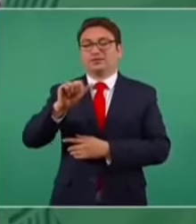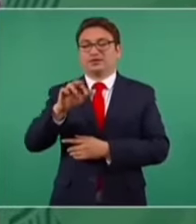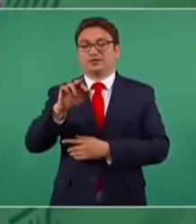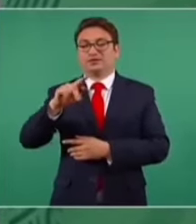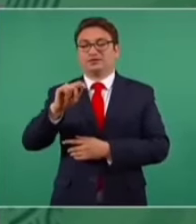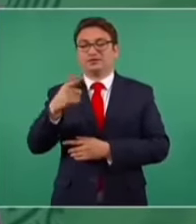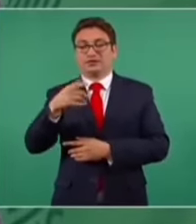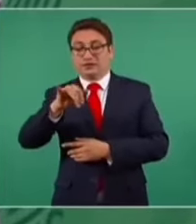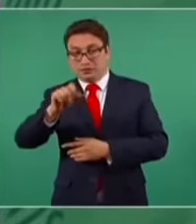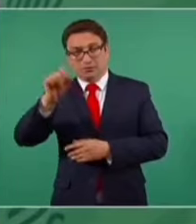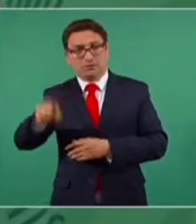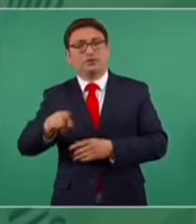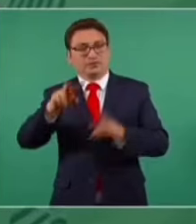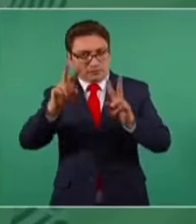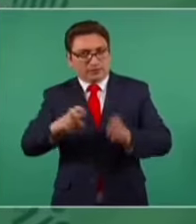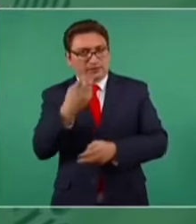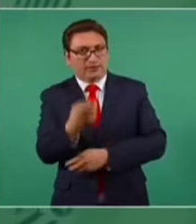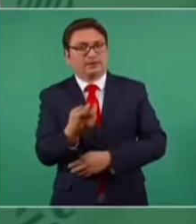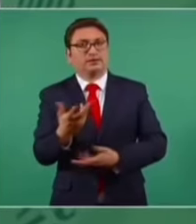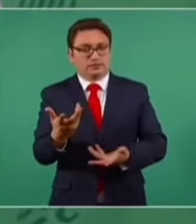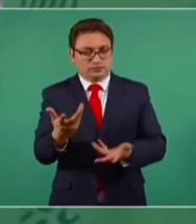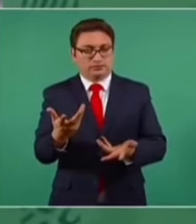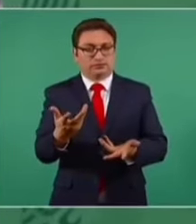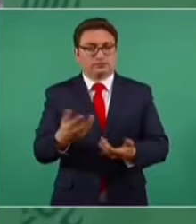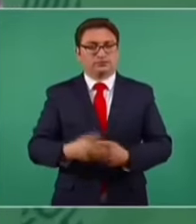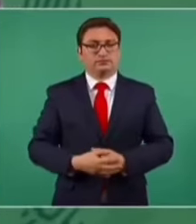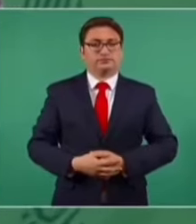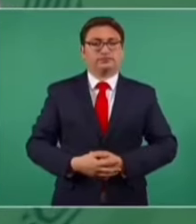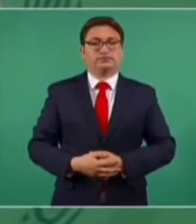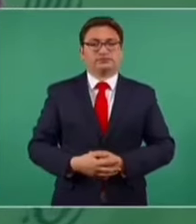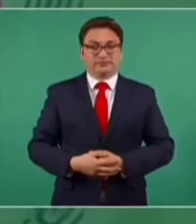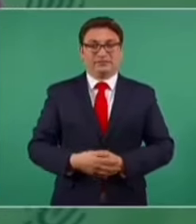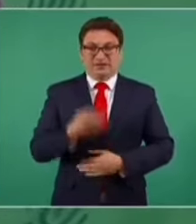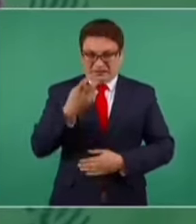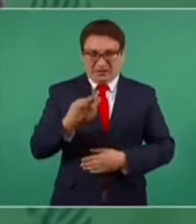sobre este asunto. Es un buen tema.